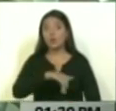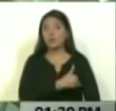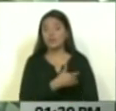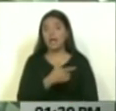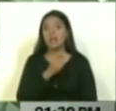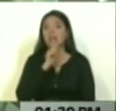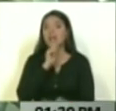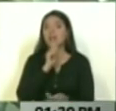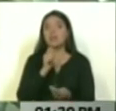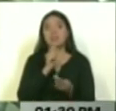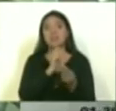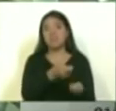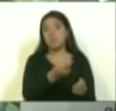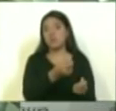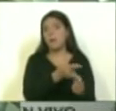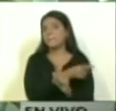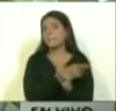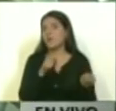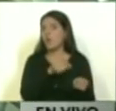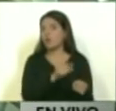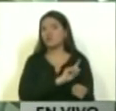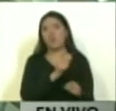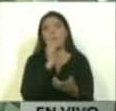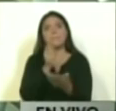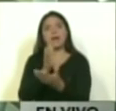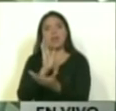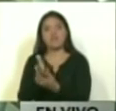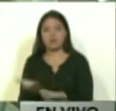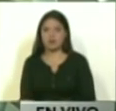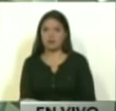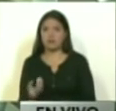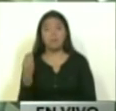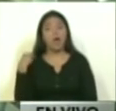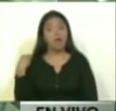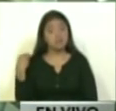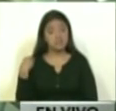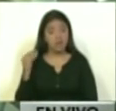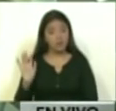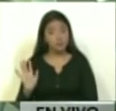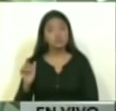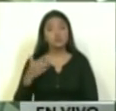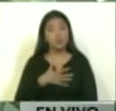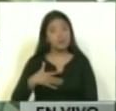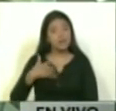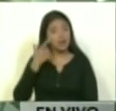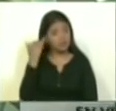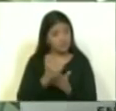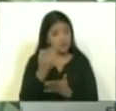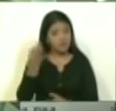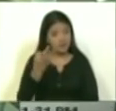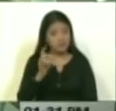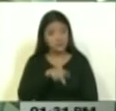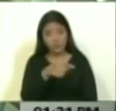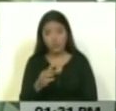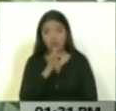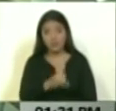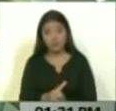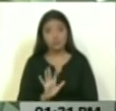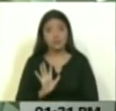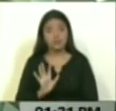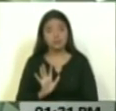depositamos el dinero y no están pagando las becas. Me han dicho. Yo quiero que se certifique esa denuncia.